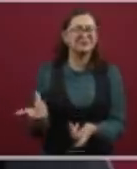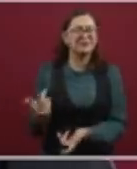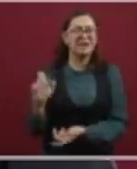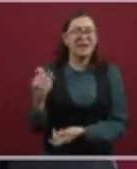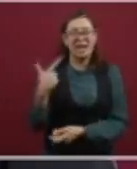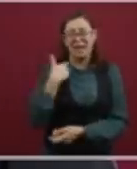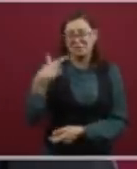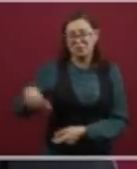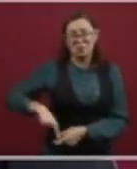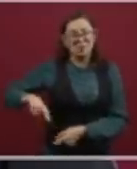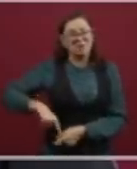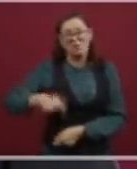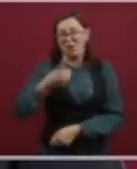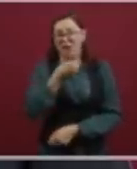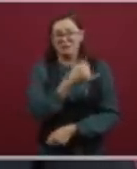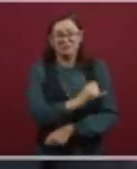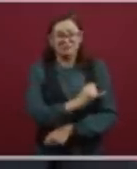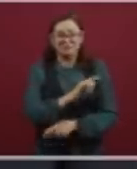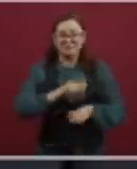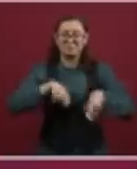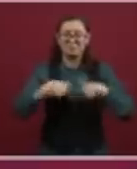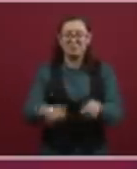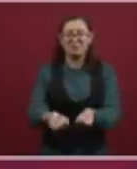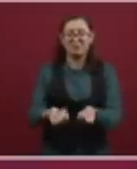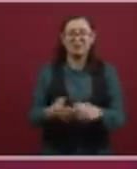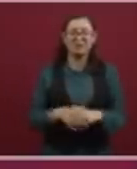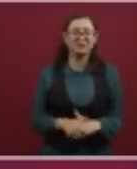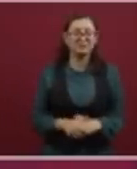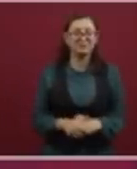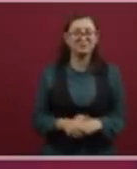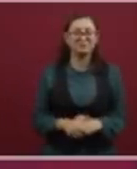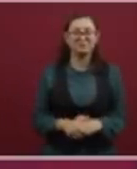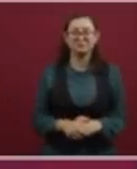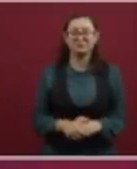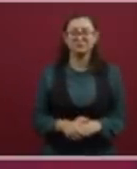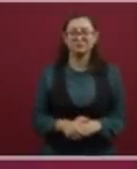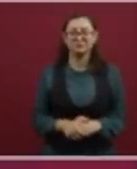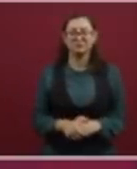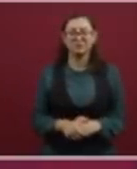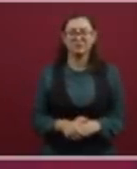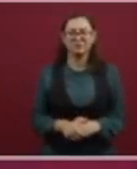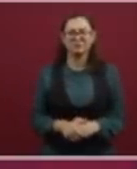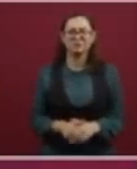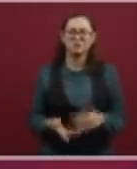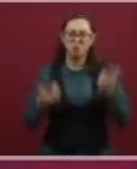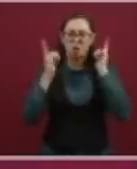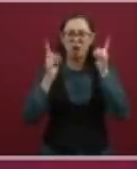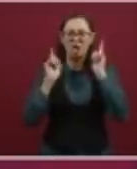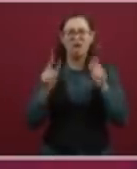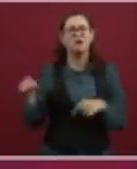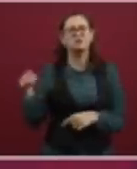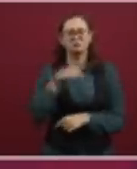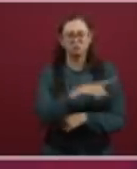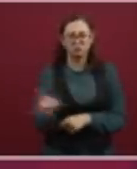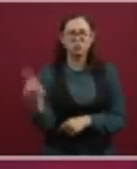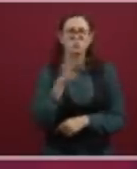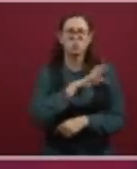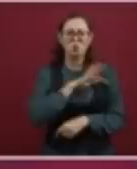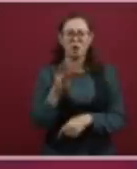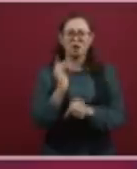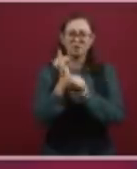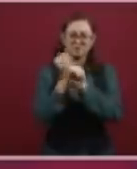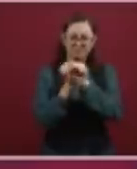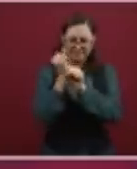pasados. Sería muy bueno que se investigara a